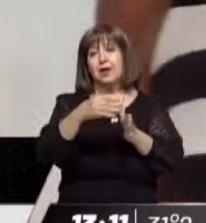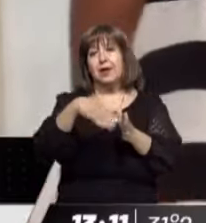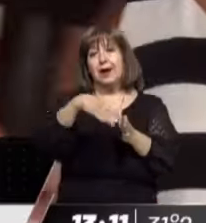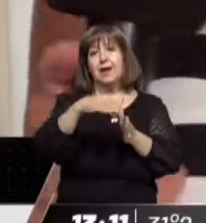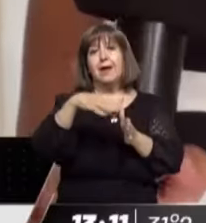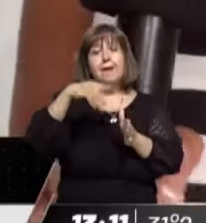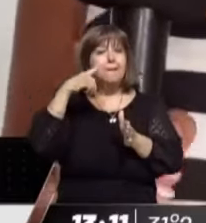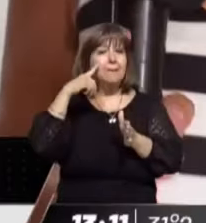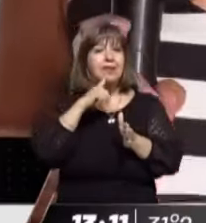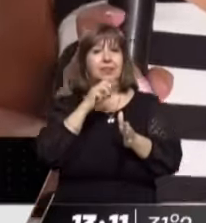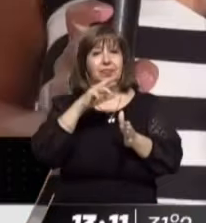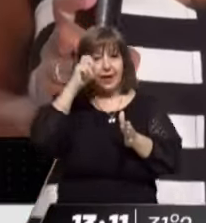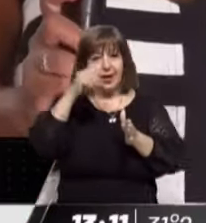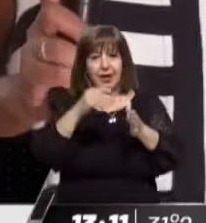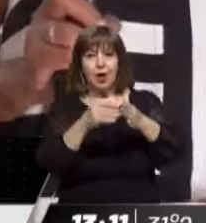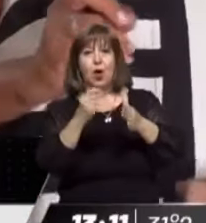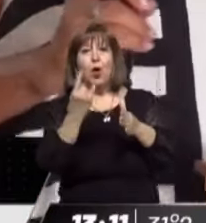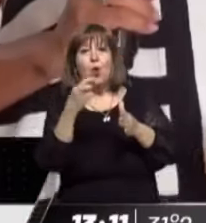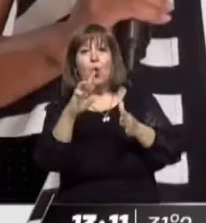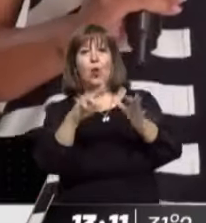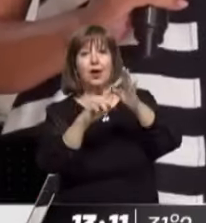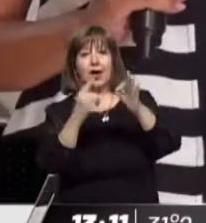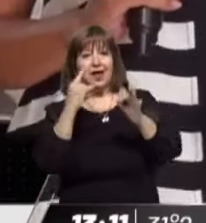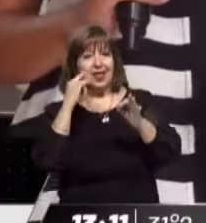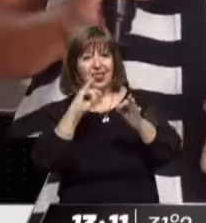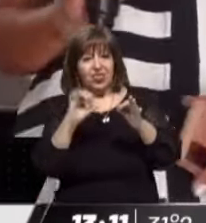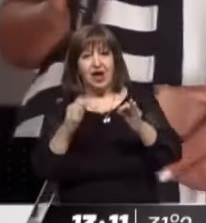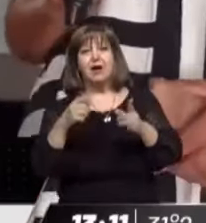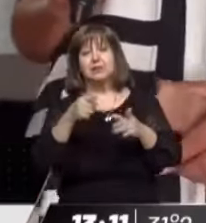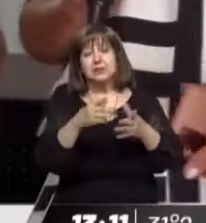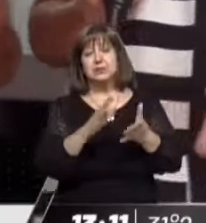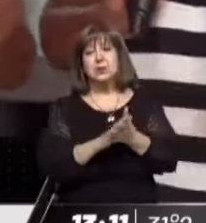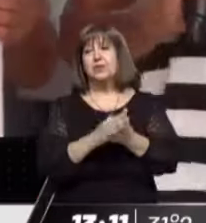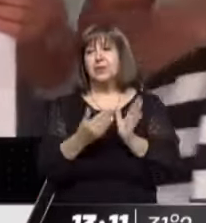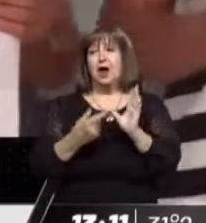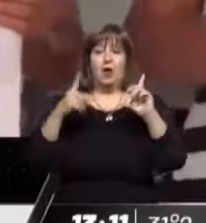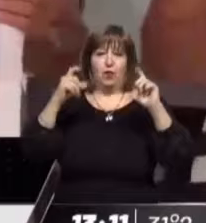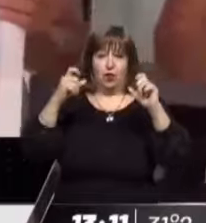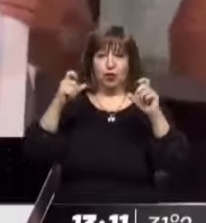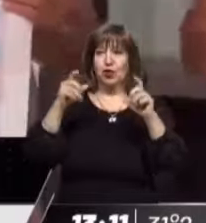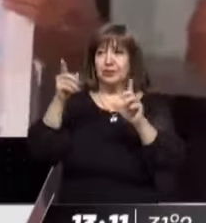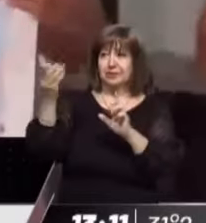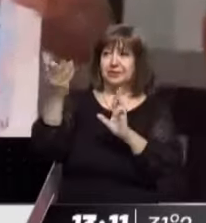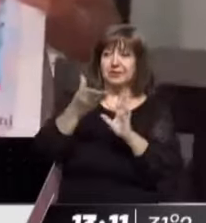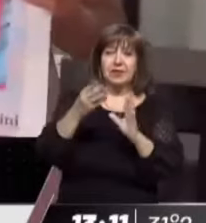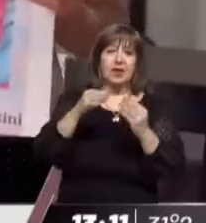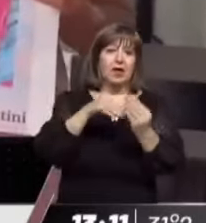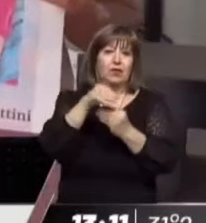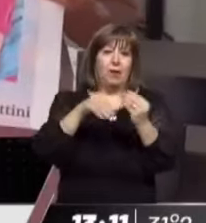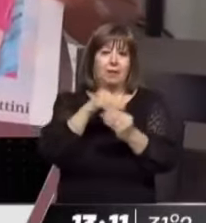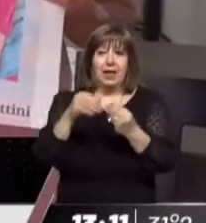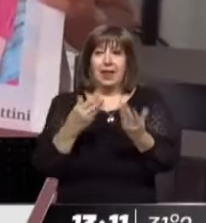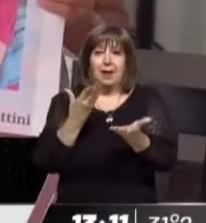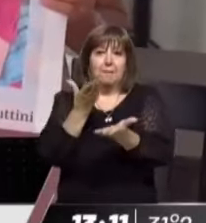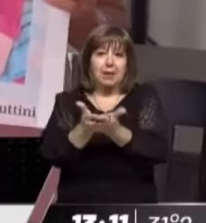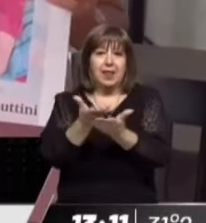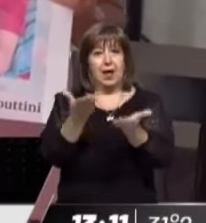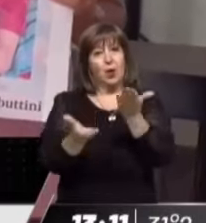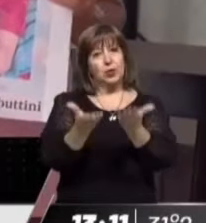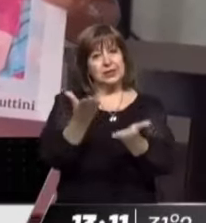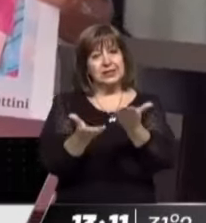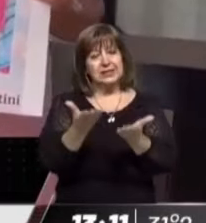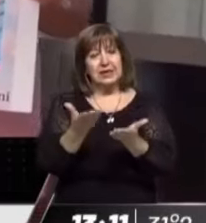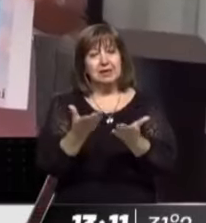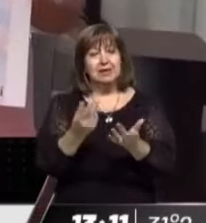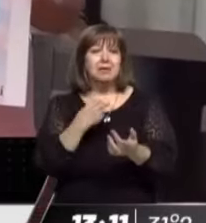cual Bueno ahí les dejamos Entonces las fotos el pedido desesperado de los padres que lo único que les queda ahora por pedir es justicia no porque lo más